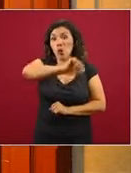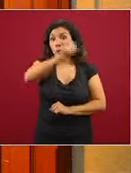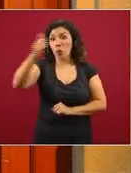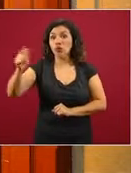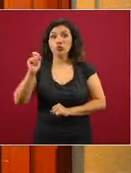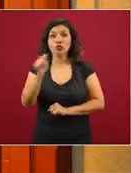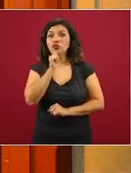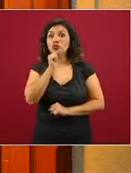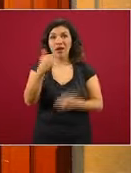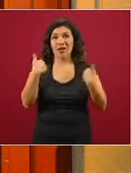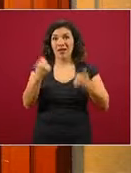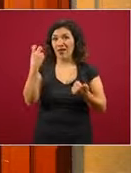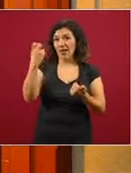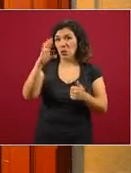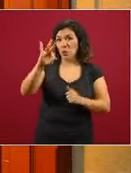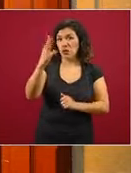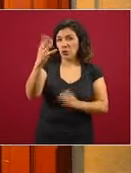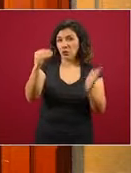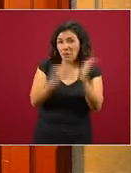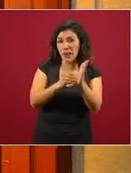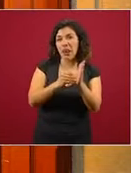los que no están comprendidos en estos